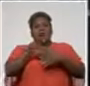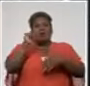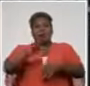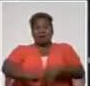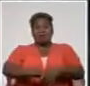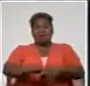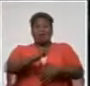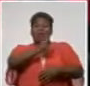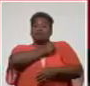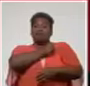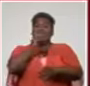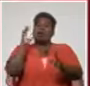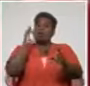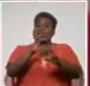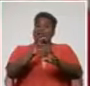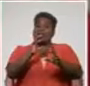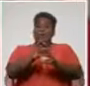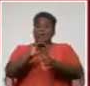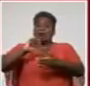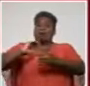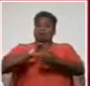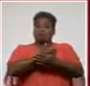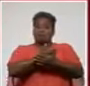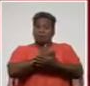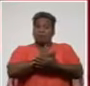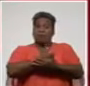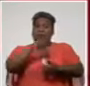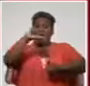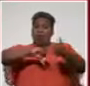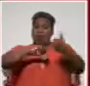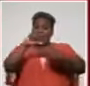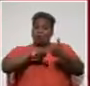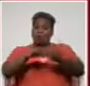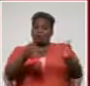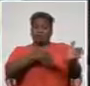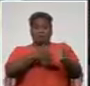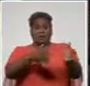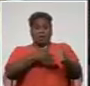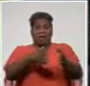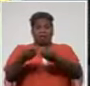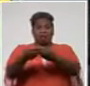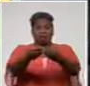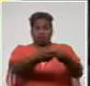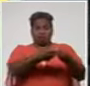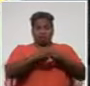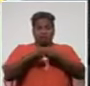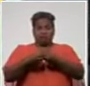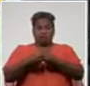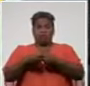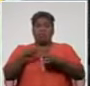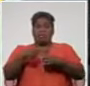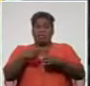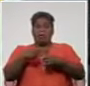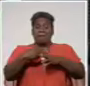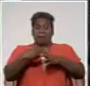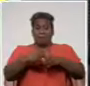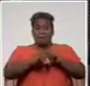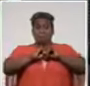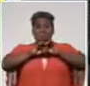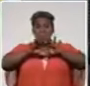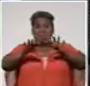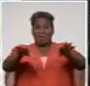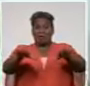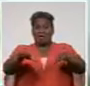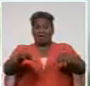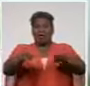enfoque crítico para erradicar conductas proclives al contagio con el coronavirus. Viralizar lo que salva también es criticar